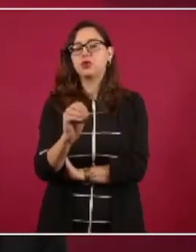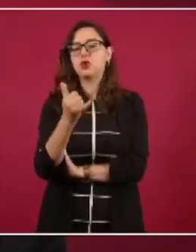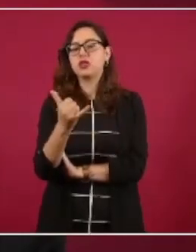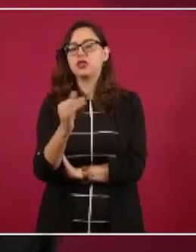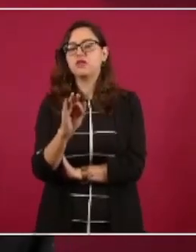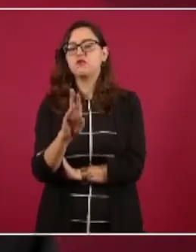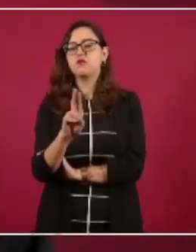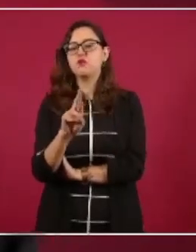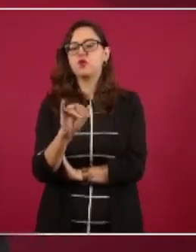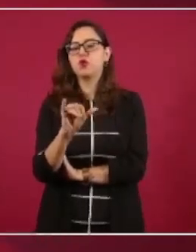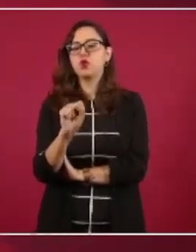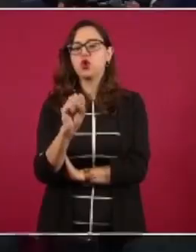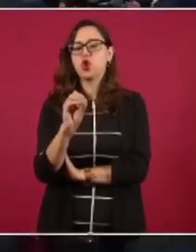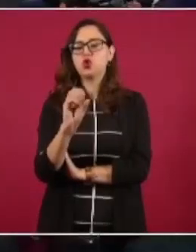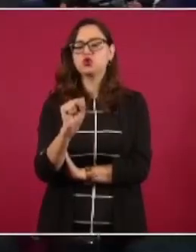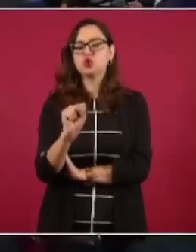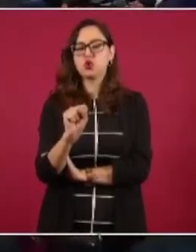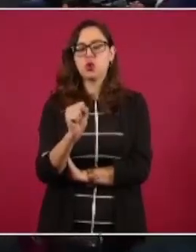habían